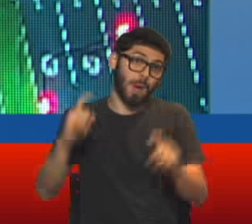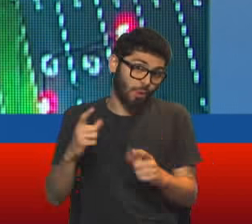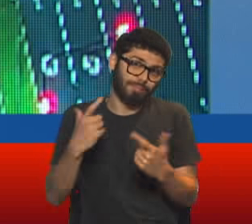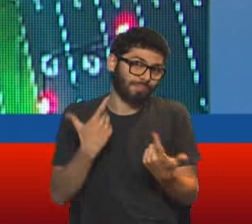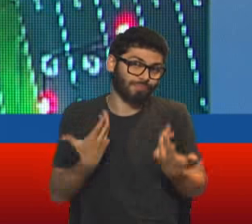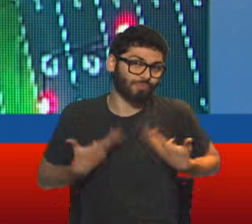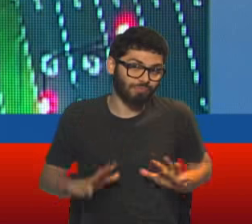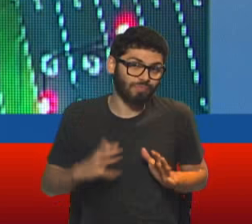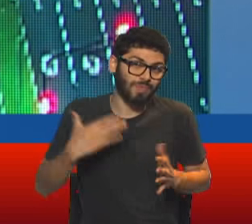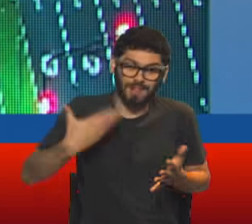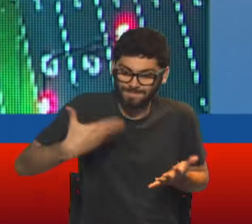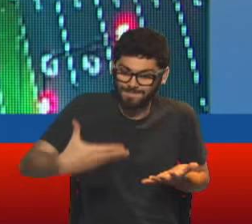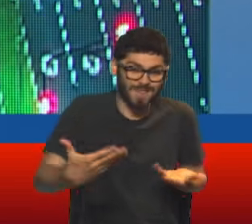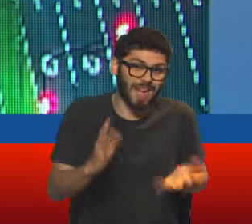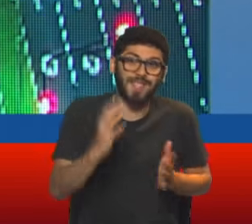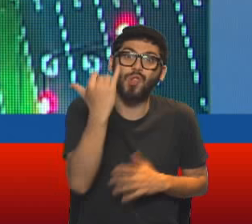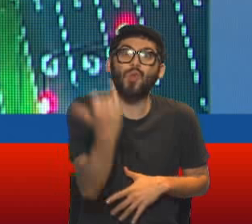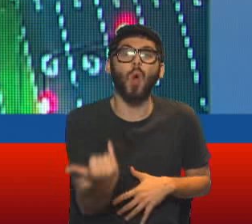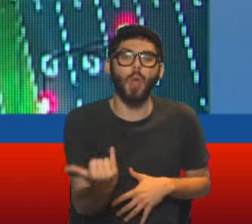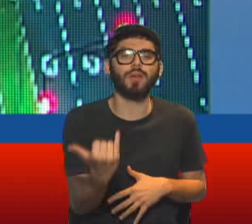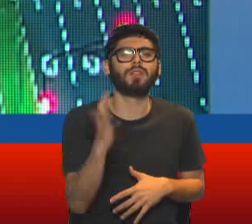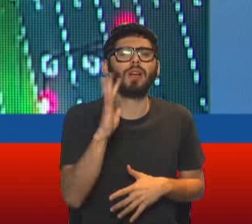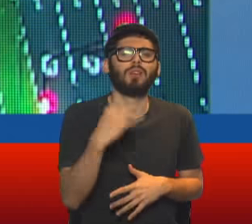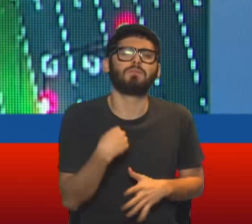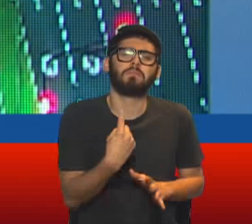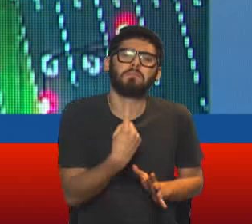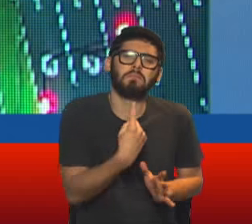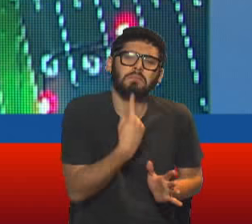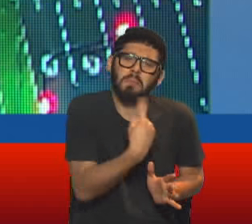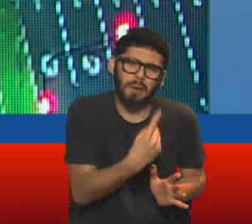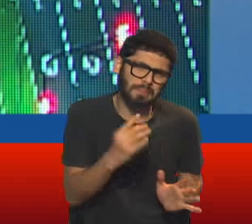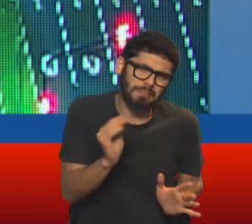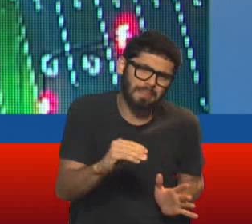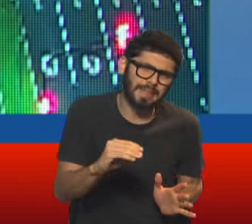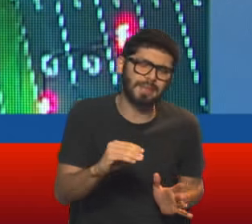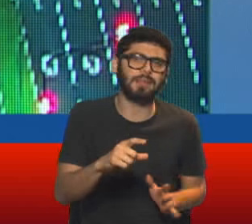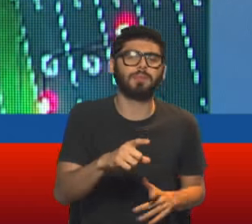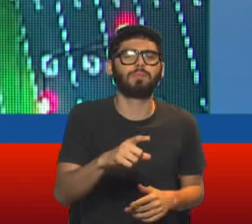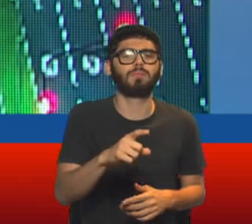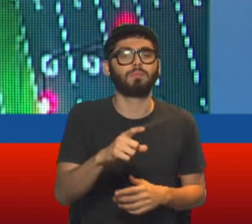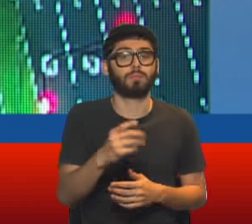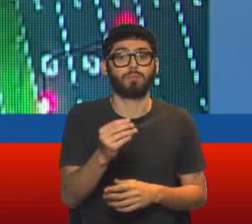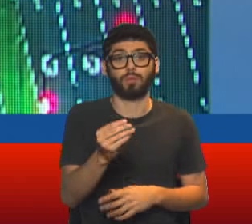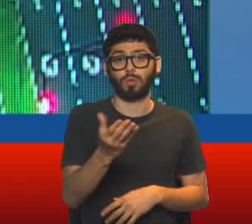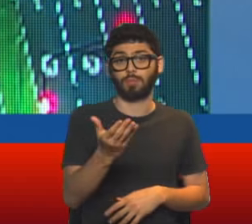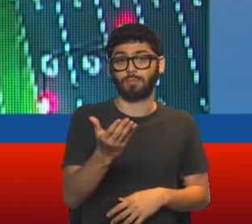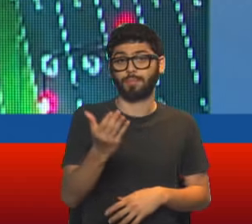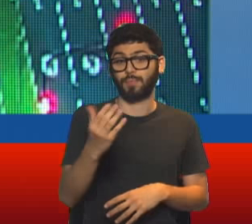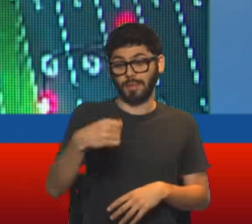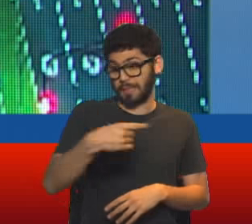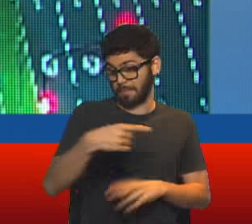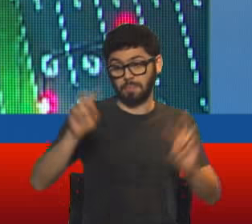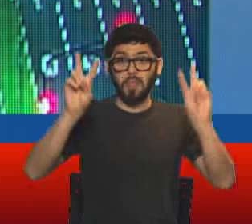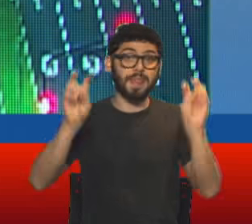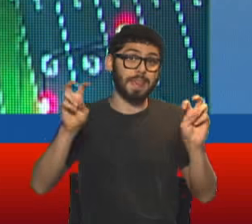que es nuestro molde habitual de los jueves aquí queda un par de preguntas más sobre algo que ha sido uno de los grandes temas de la semana